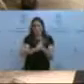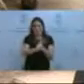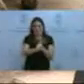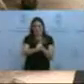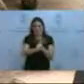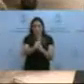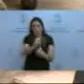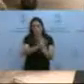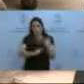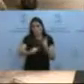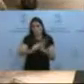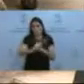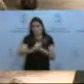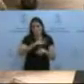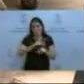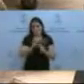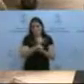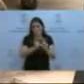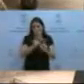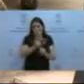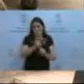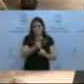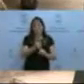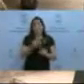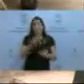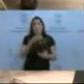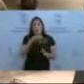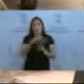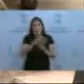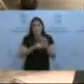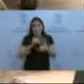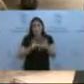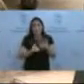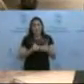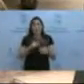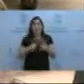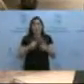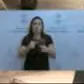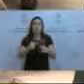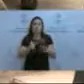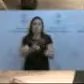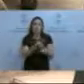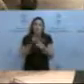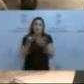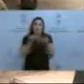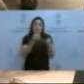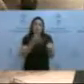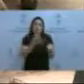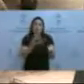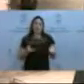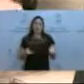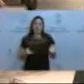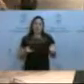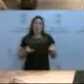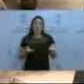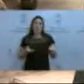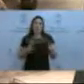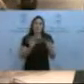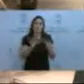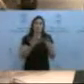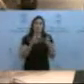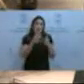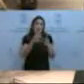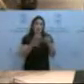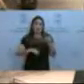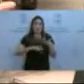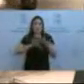o de preferencia. Como consecuencia de todas estas medidas, simplemente a título informativo, indicarle que beneficiarios mayores